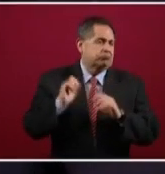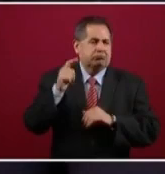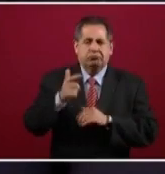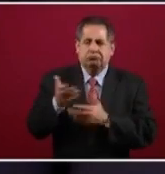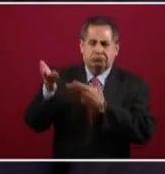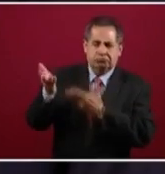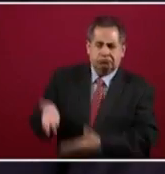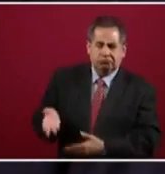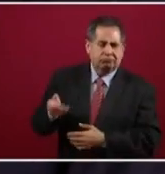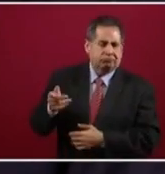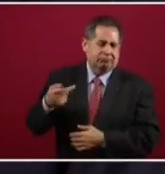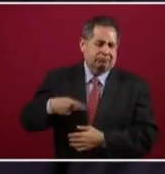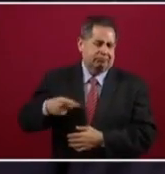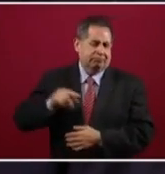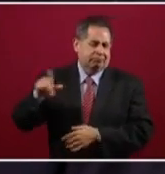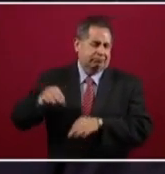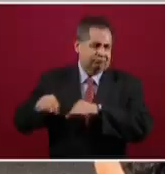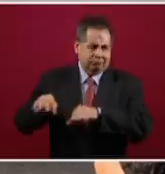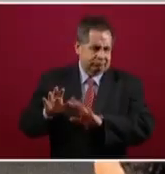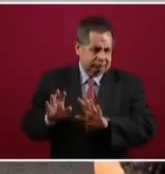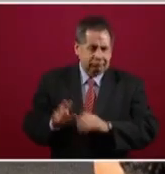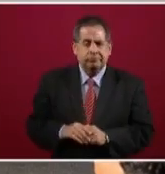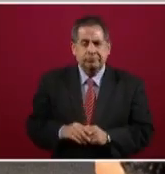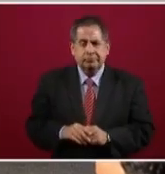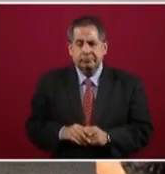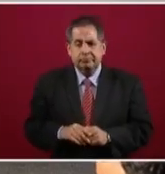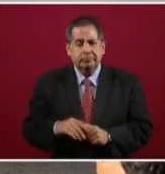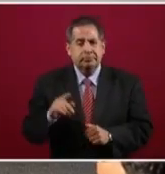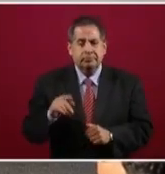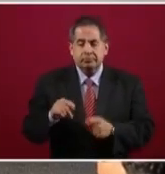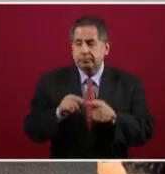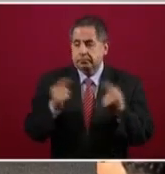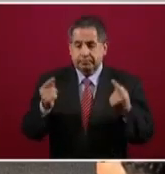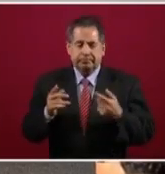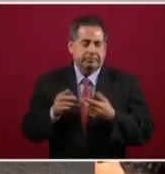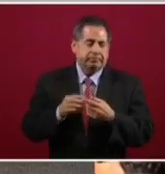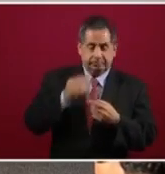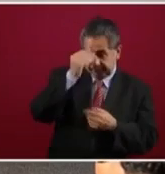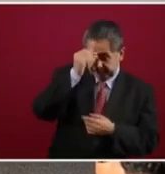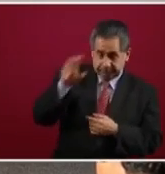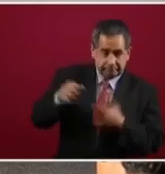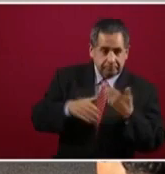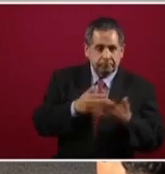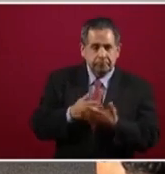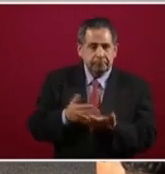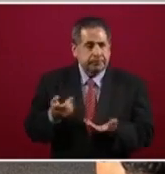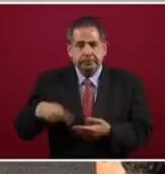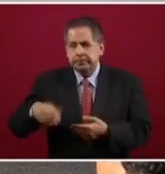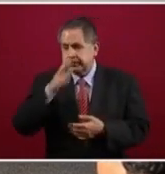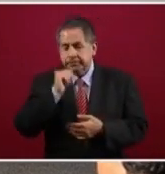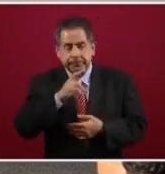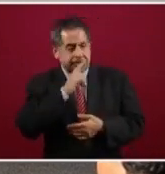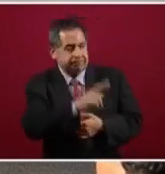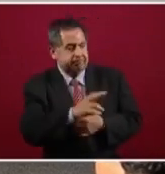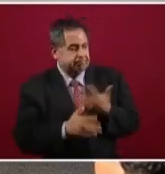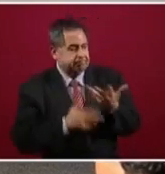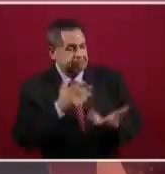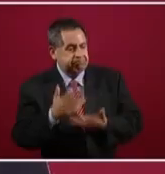un servidor público, sobre todo en contra de un opositor. ¿Y cómo respondía? ¿En